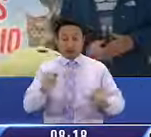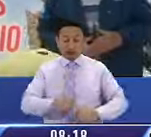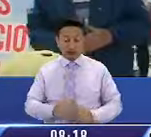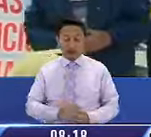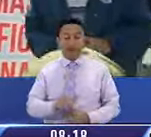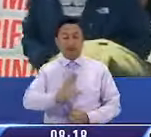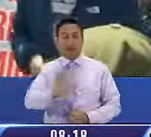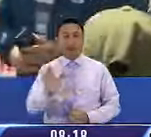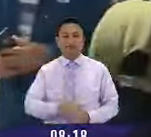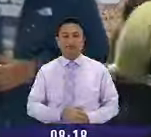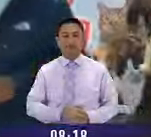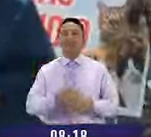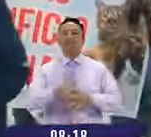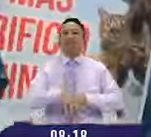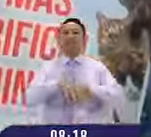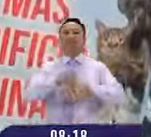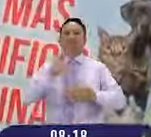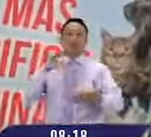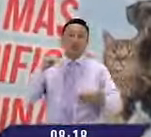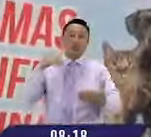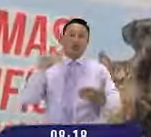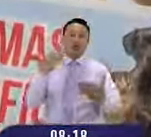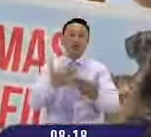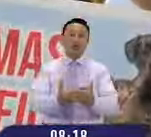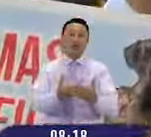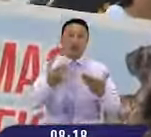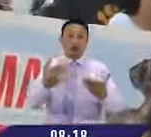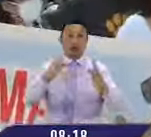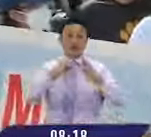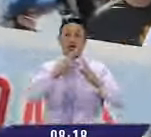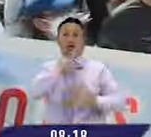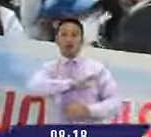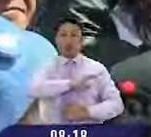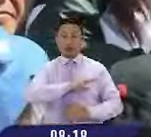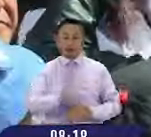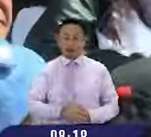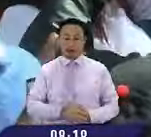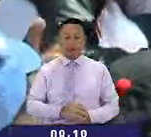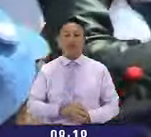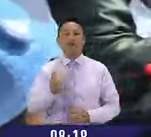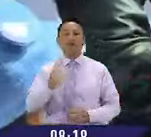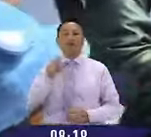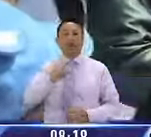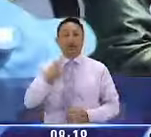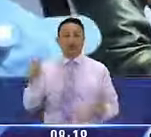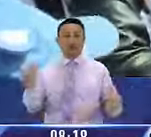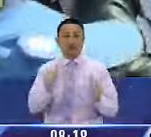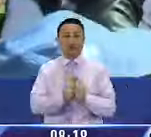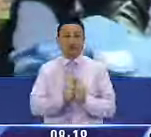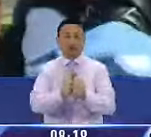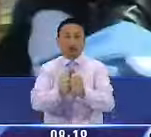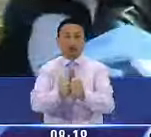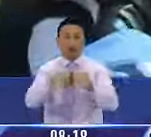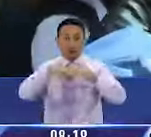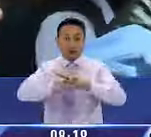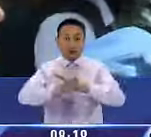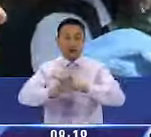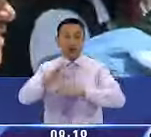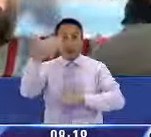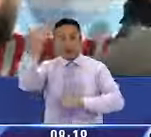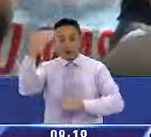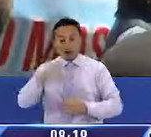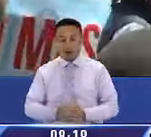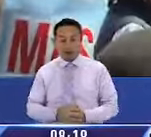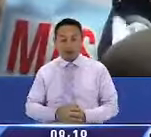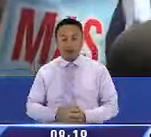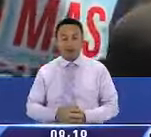eutanasia. La movilización llegó hasta el Palacio Municipal. Una delegación de 10 personas fueron recibidas por el alcalde Pavel Muñoz y